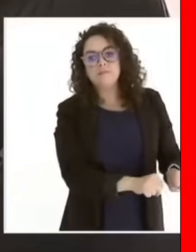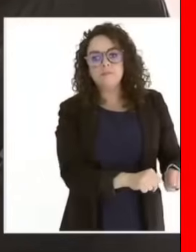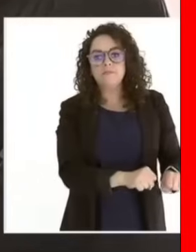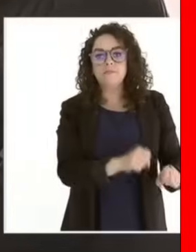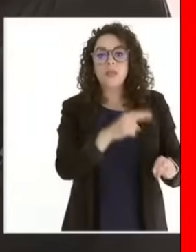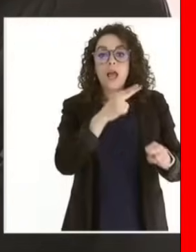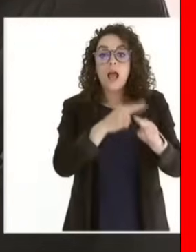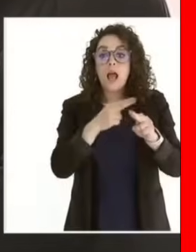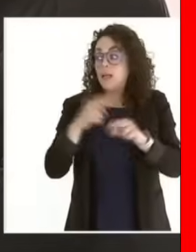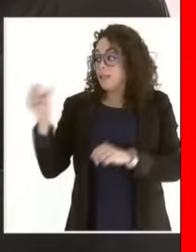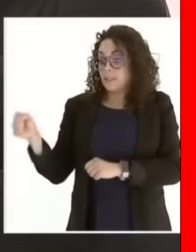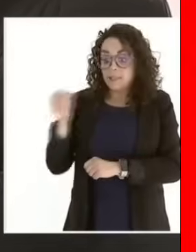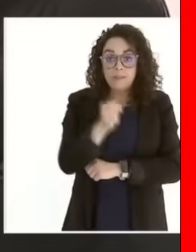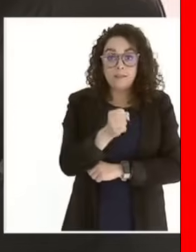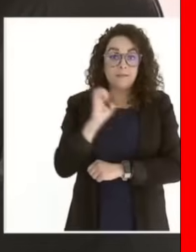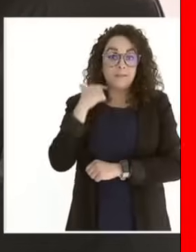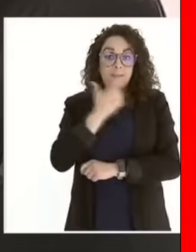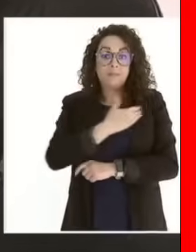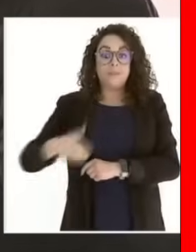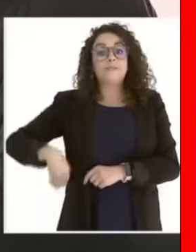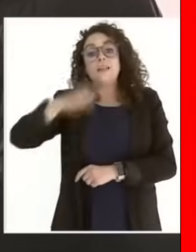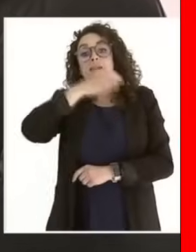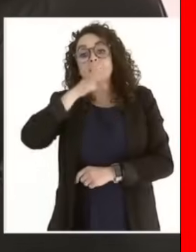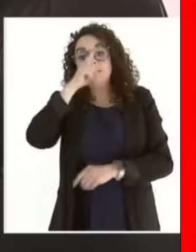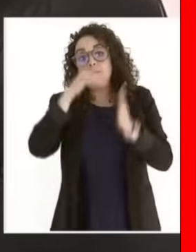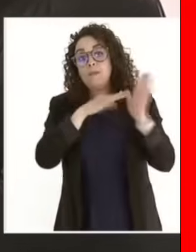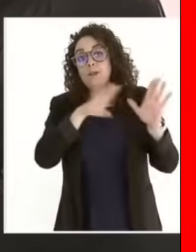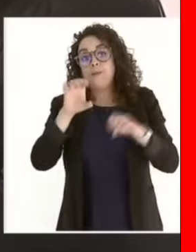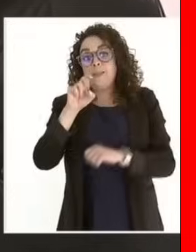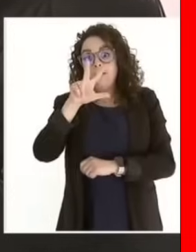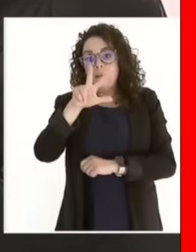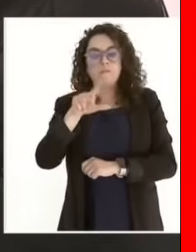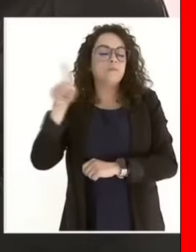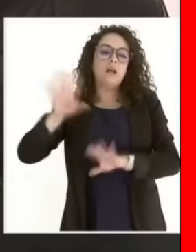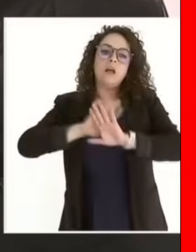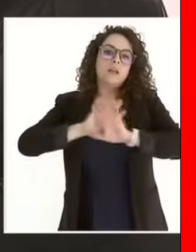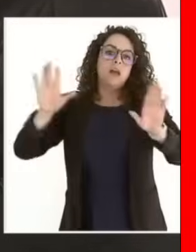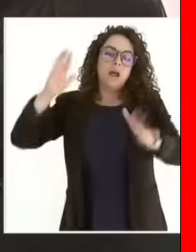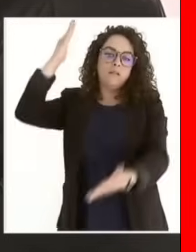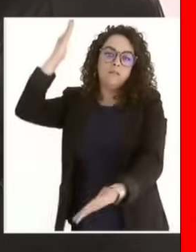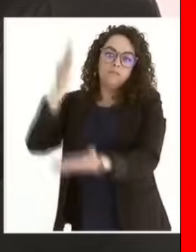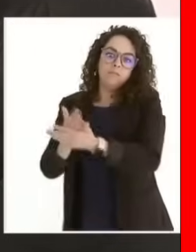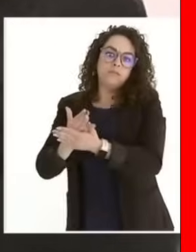Cárdenas 1938 y expropió el